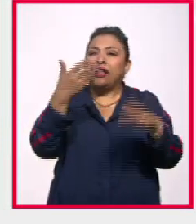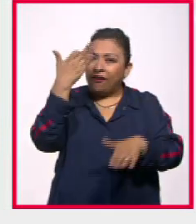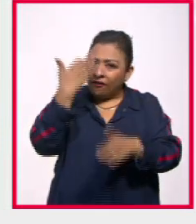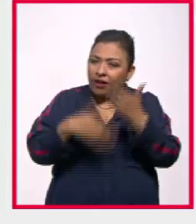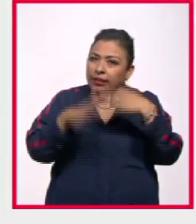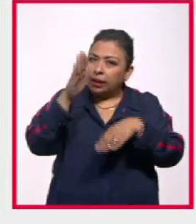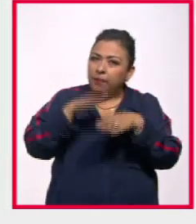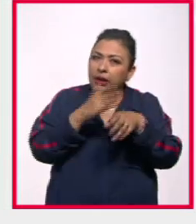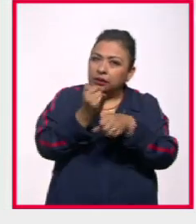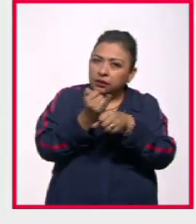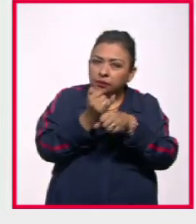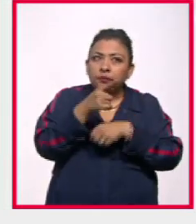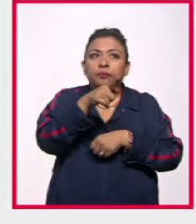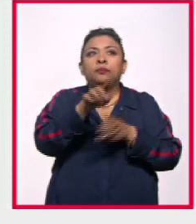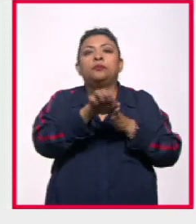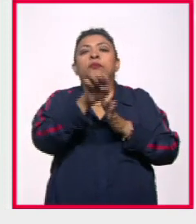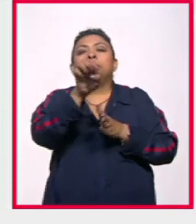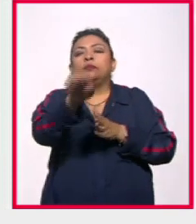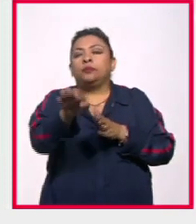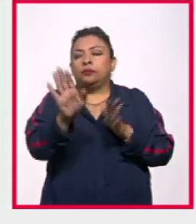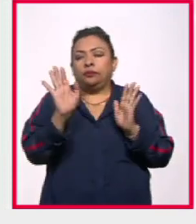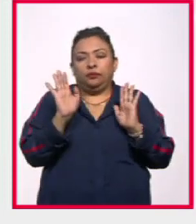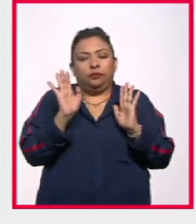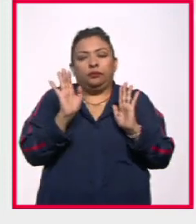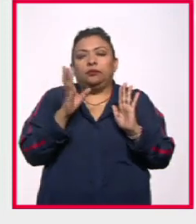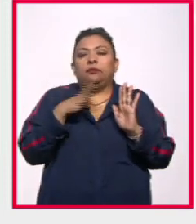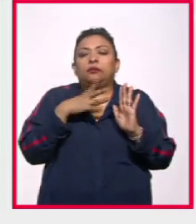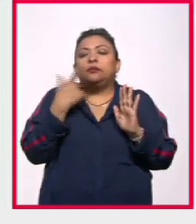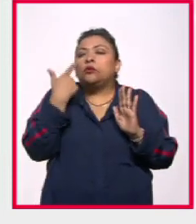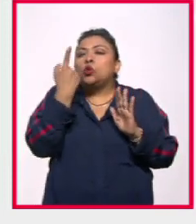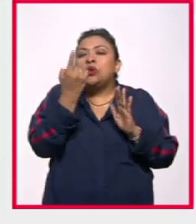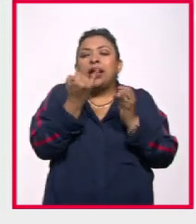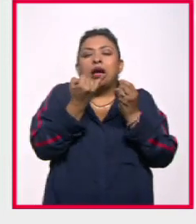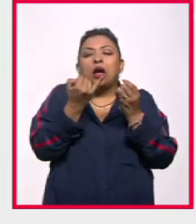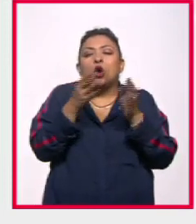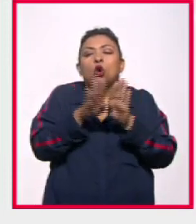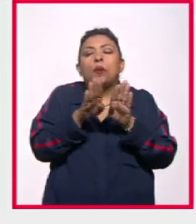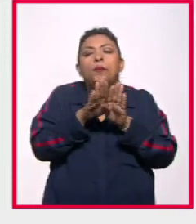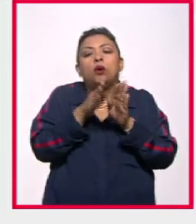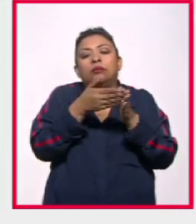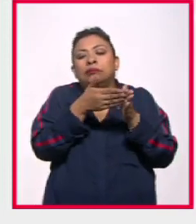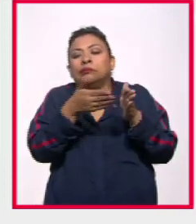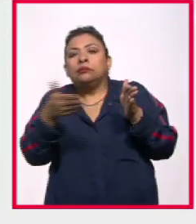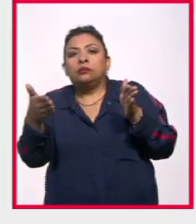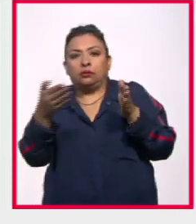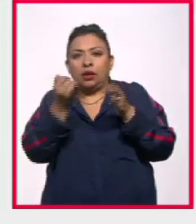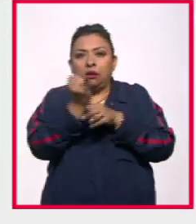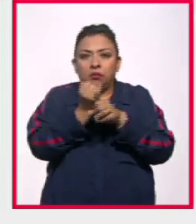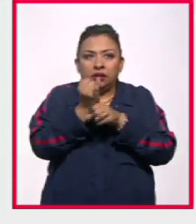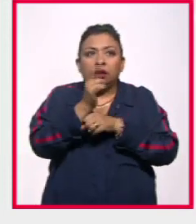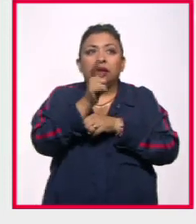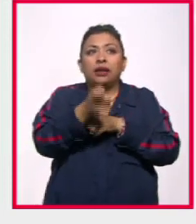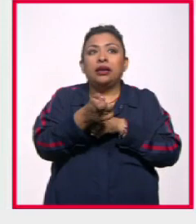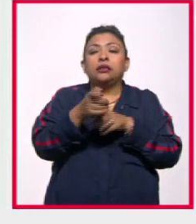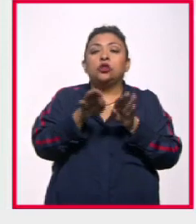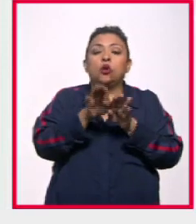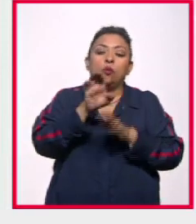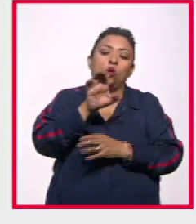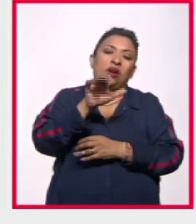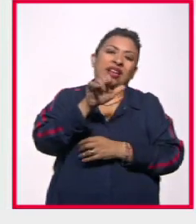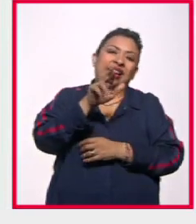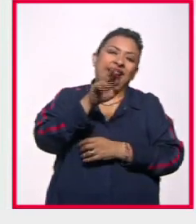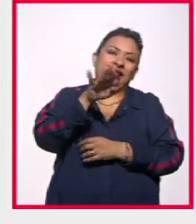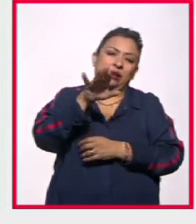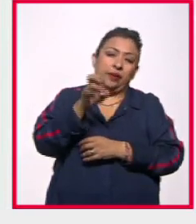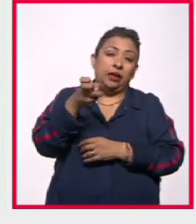estudiar. Por ejemplo, por tomar una línea de esto, que sería la Legión del Caribe, es algo